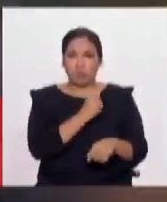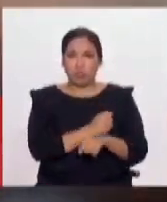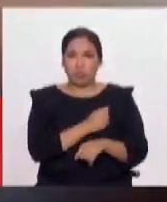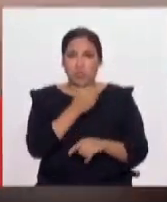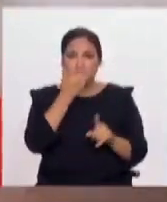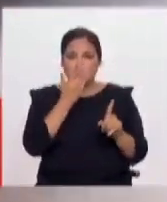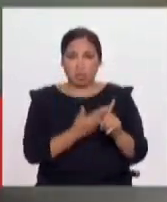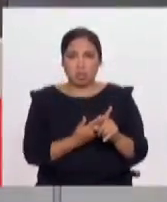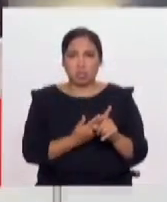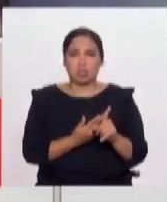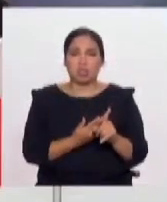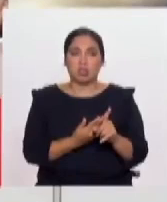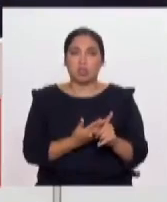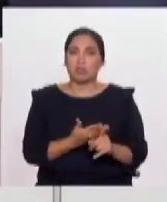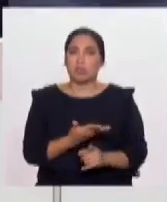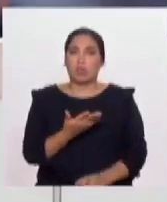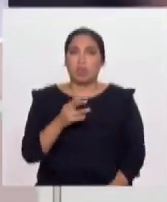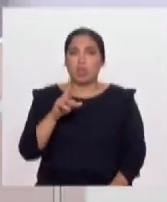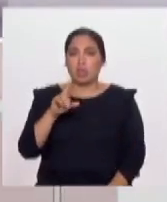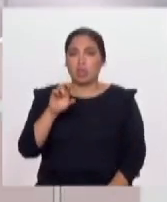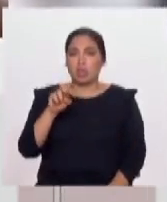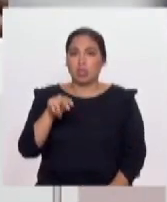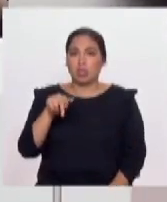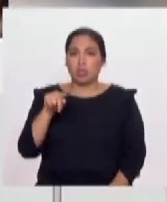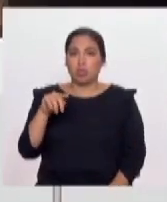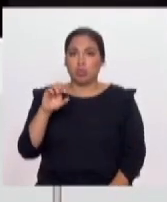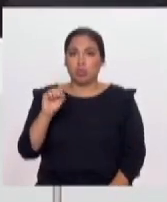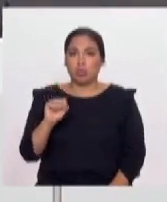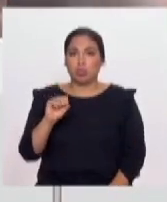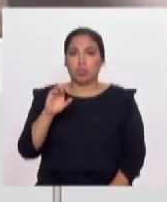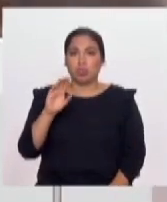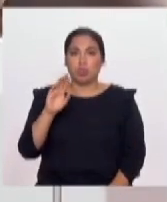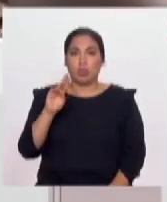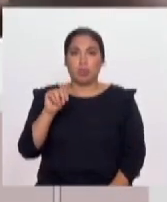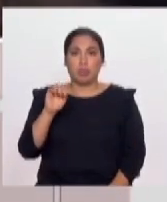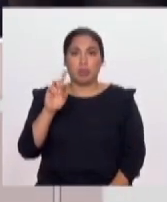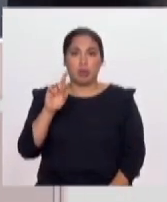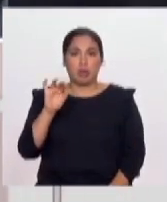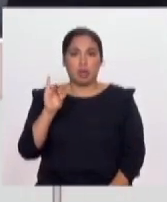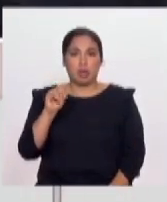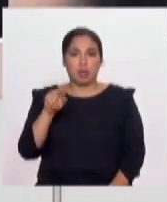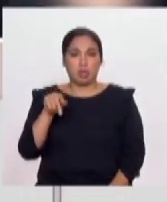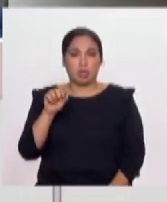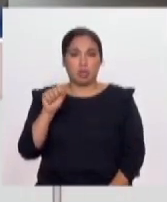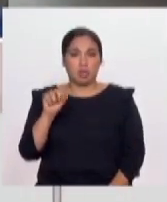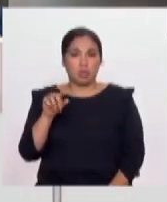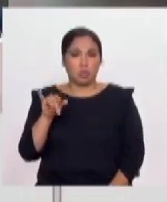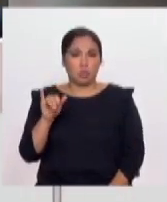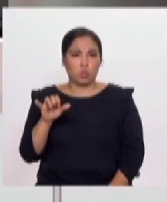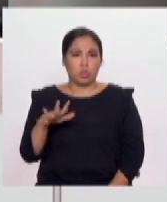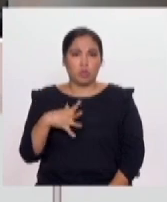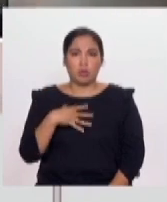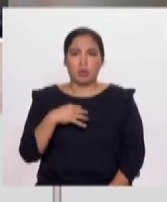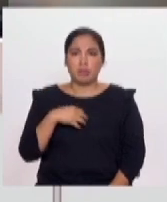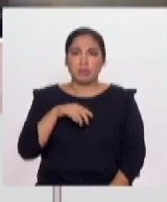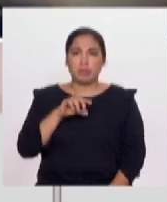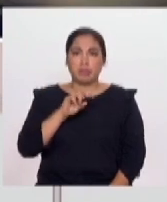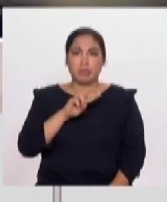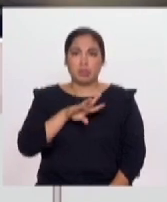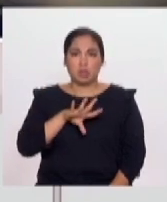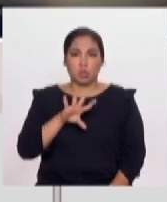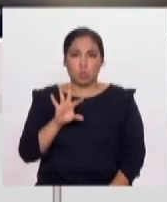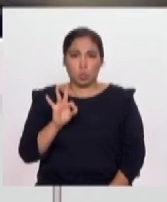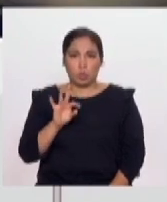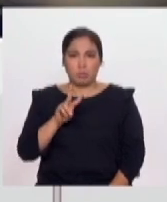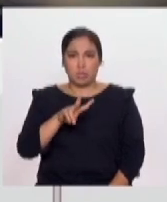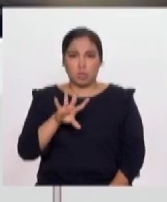este sujeto que se ha identificado como Renzo Brian Segura, de 29 años de edad. Un caso totalmente indignante y las